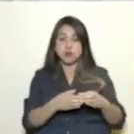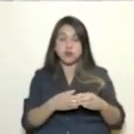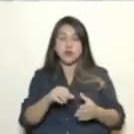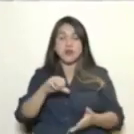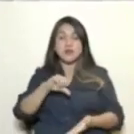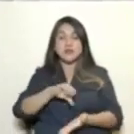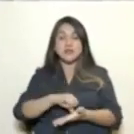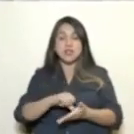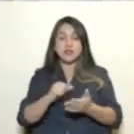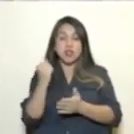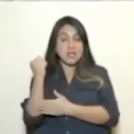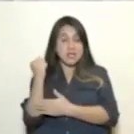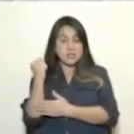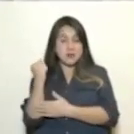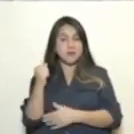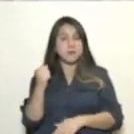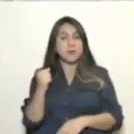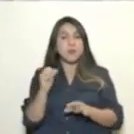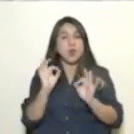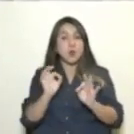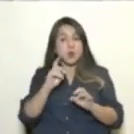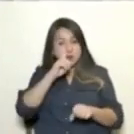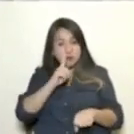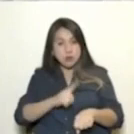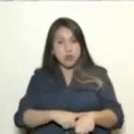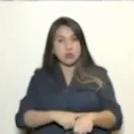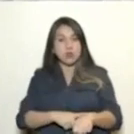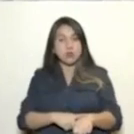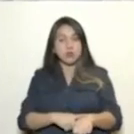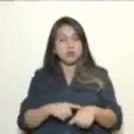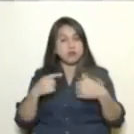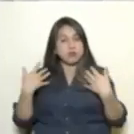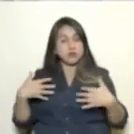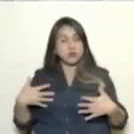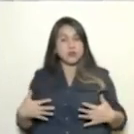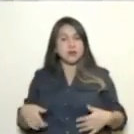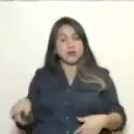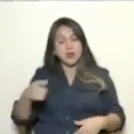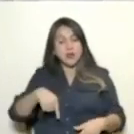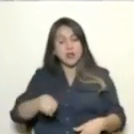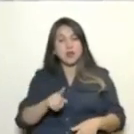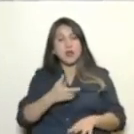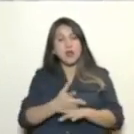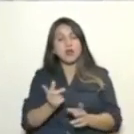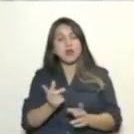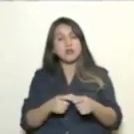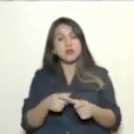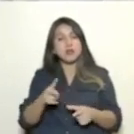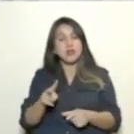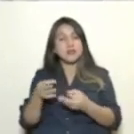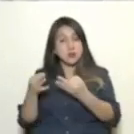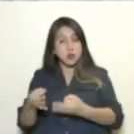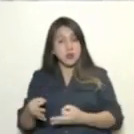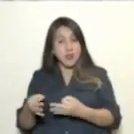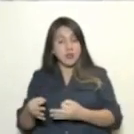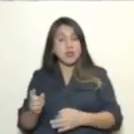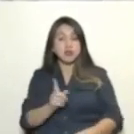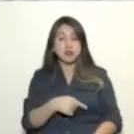centro-centro-derecha. Sin embargo, en un momento crucial, ellos estaban en el Consejo de Seguridad y nosotros